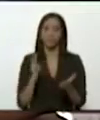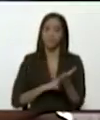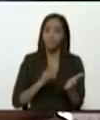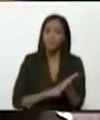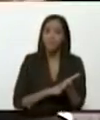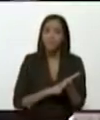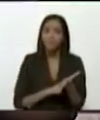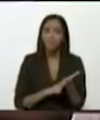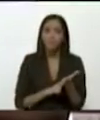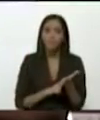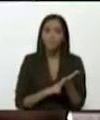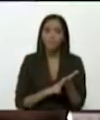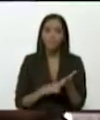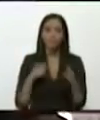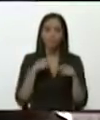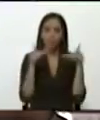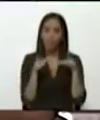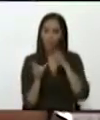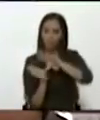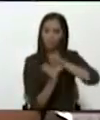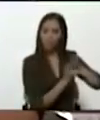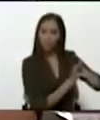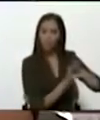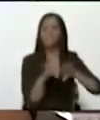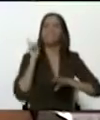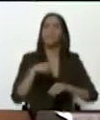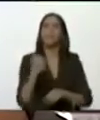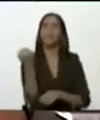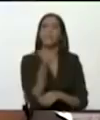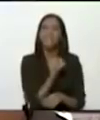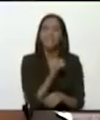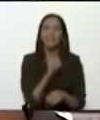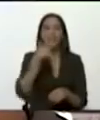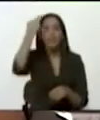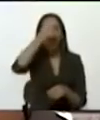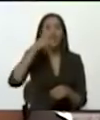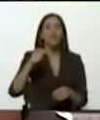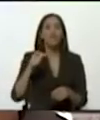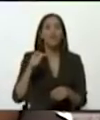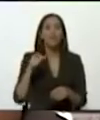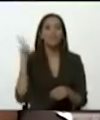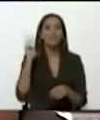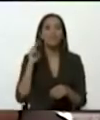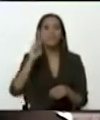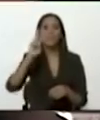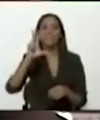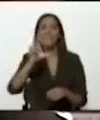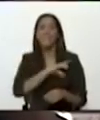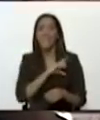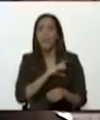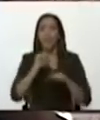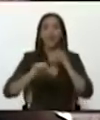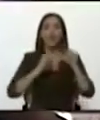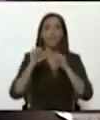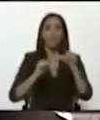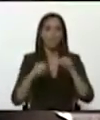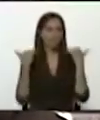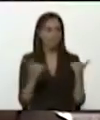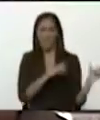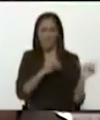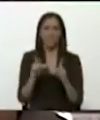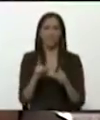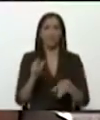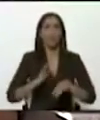¿Verdad? Por un lado. Pero también asesinar al pueblo de Venezuela en el 23 de enero. A los colectivos. Ya los tenemos